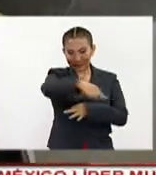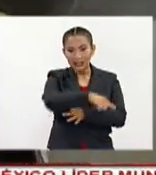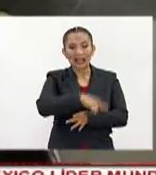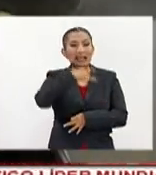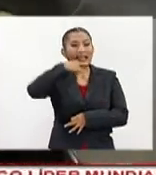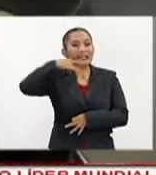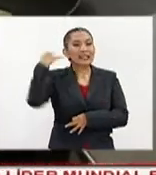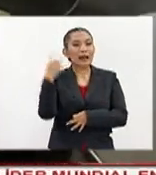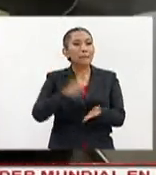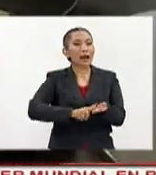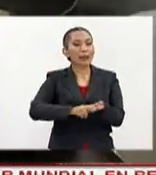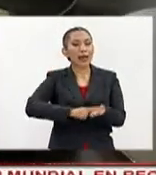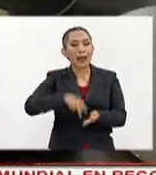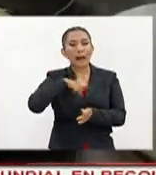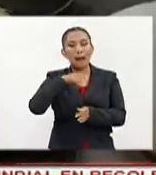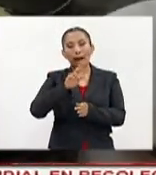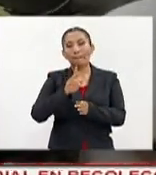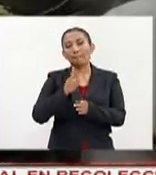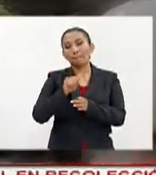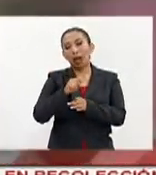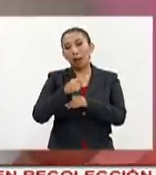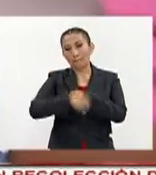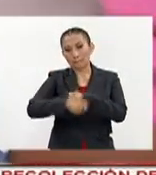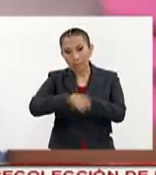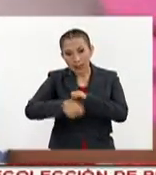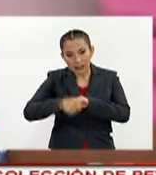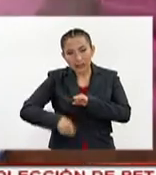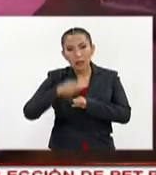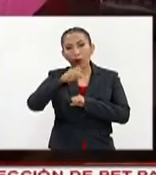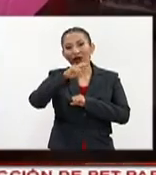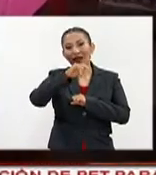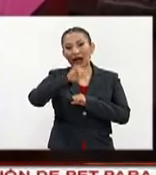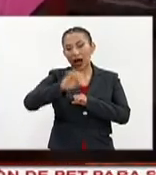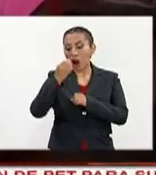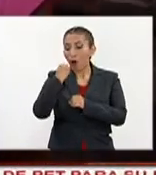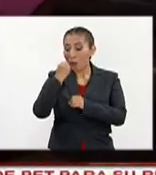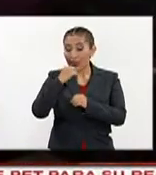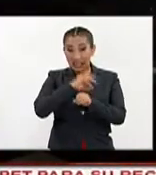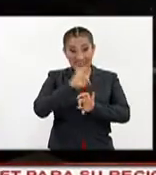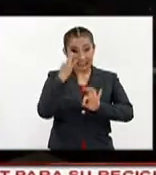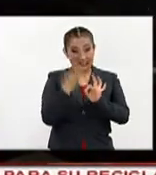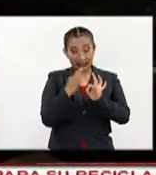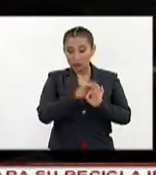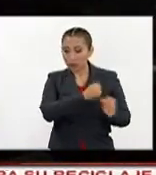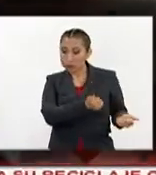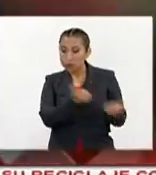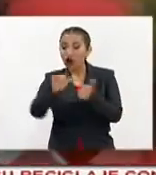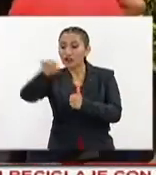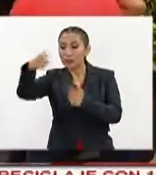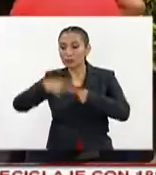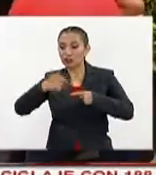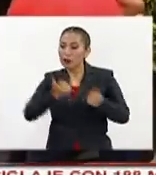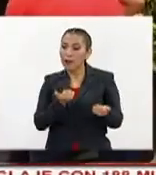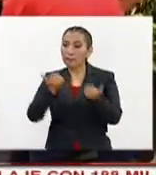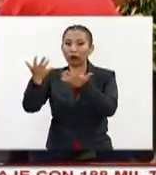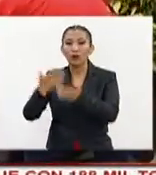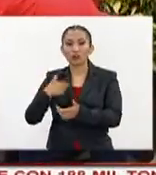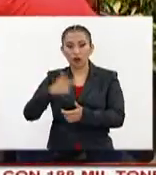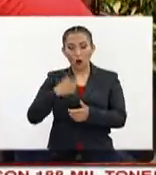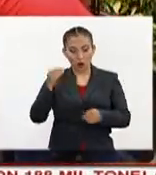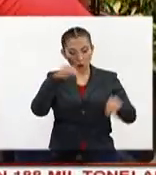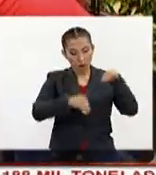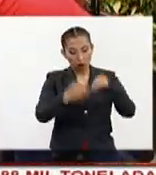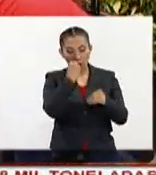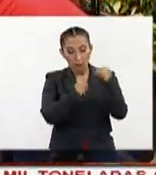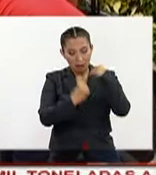salsa verde con papas y mortadela. La comida recién hecha es trasladada por otro voluntario. Estoy trasladando